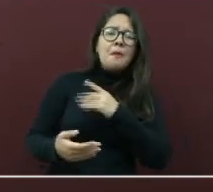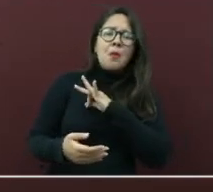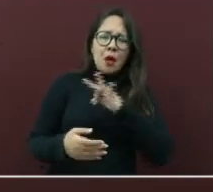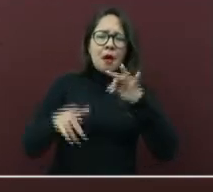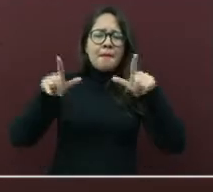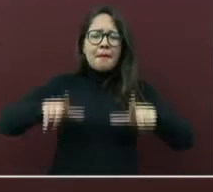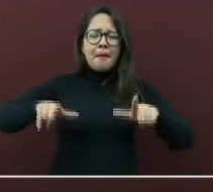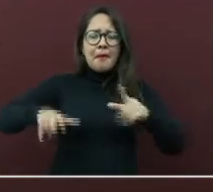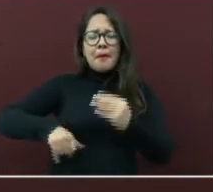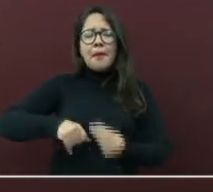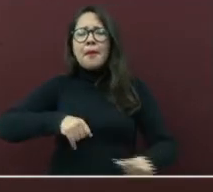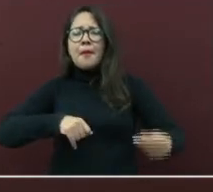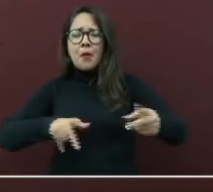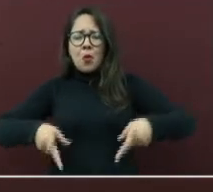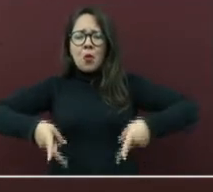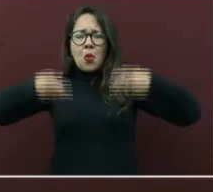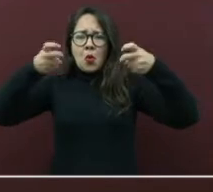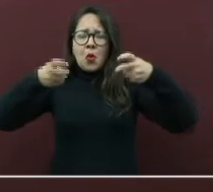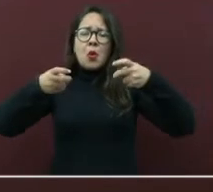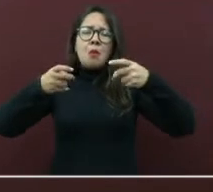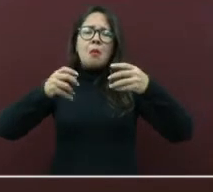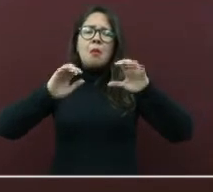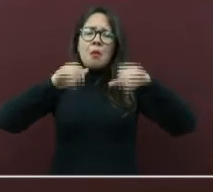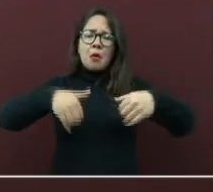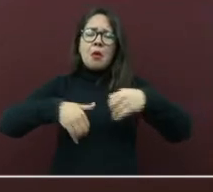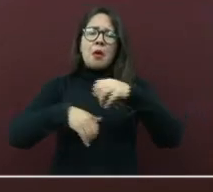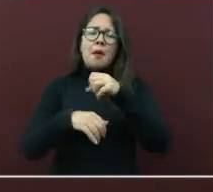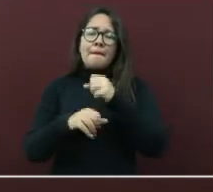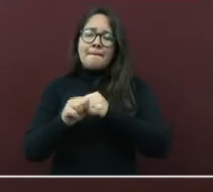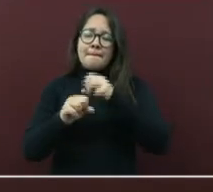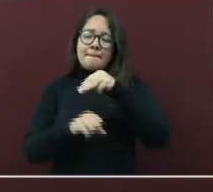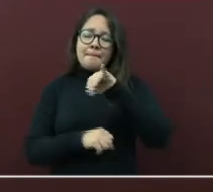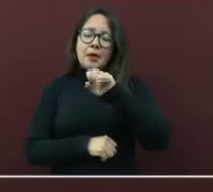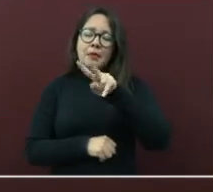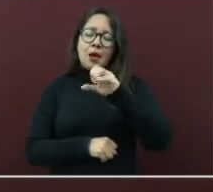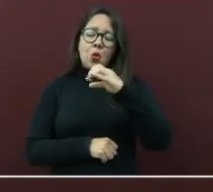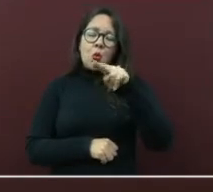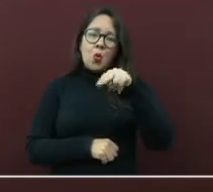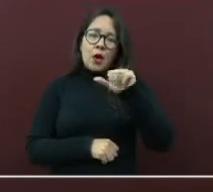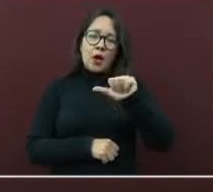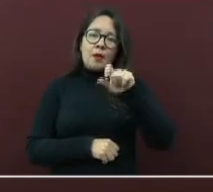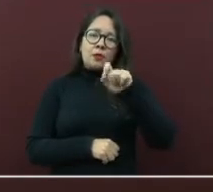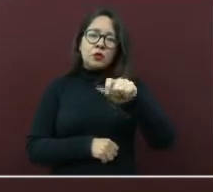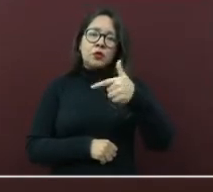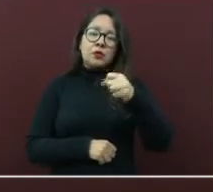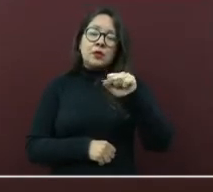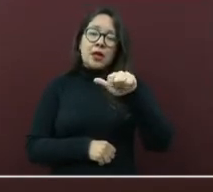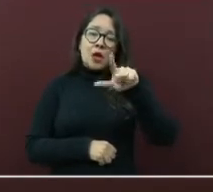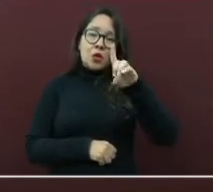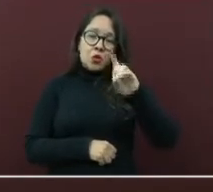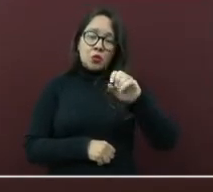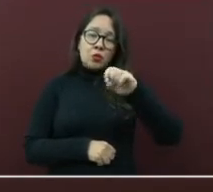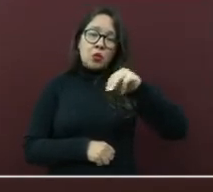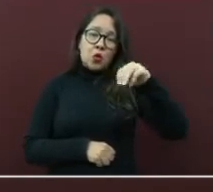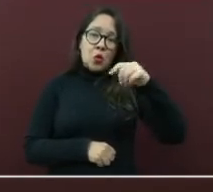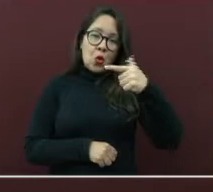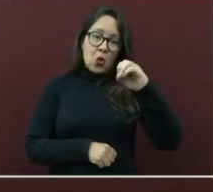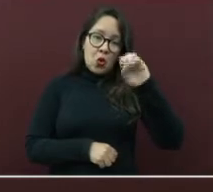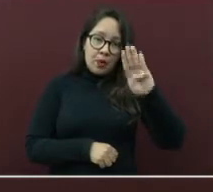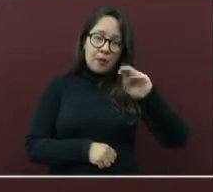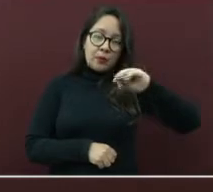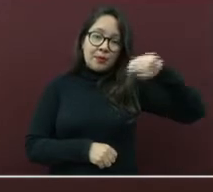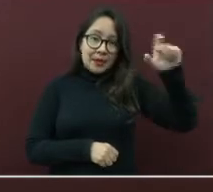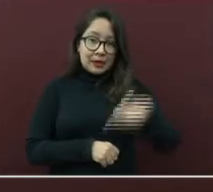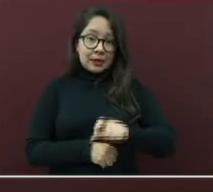de vacuna punto salud punto gob.mx y también una vez que tengan la